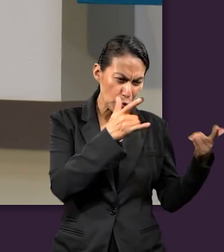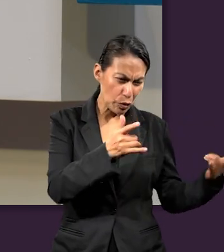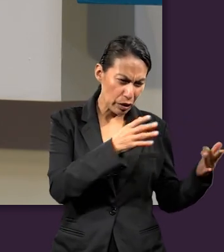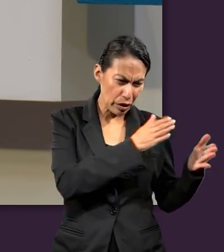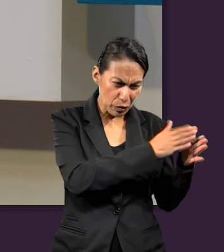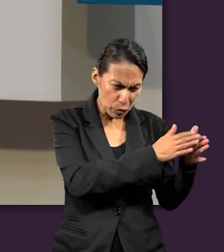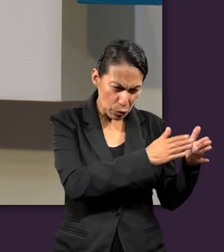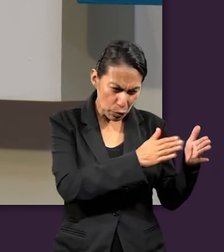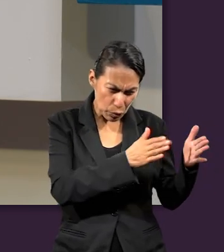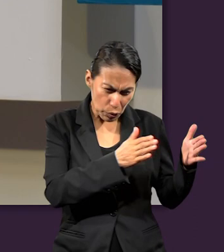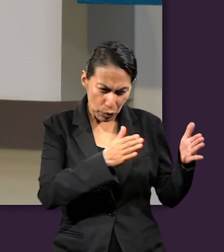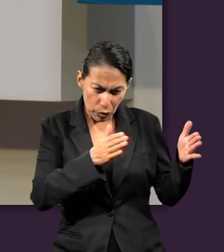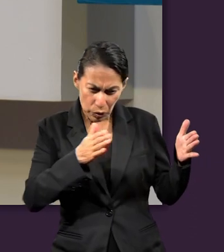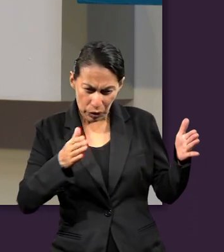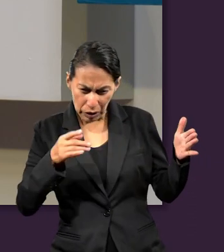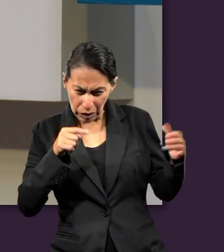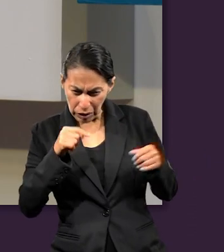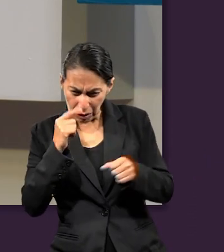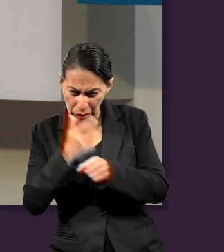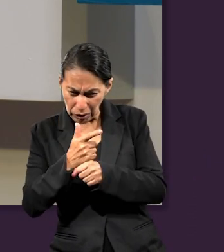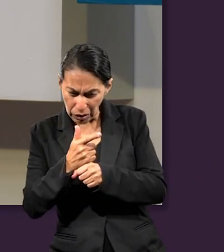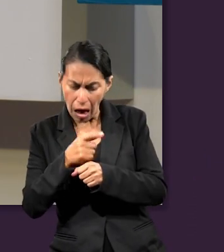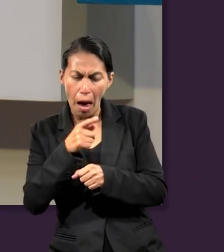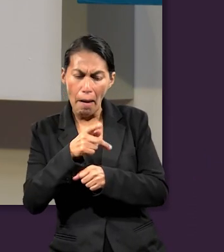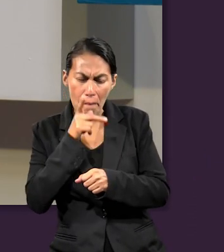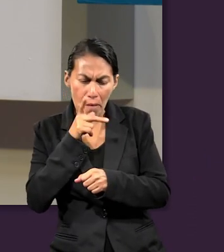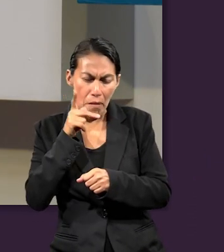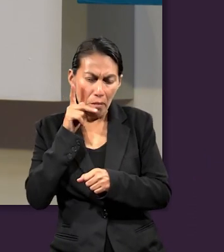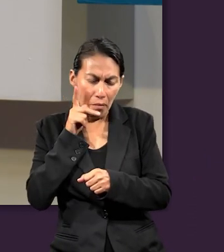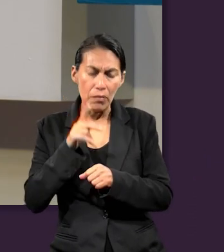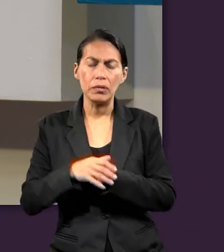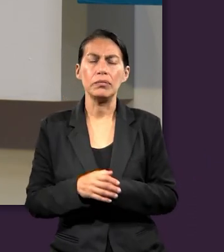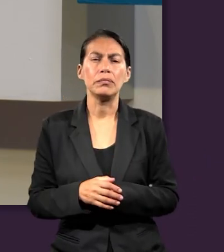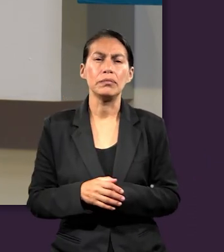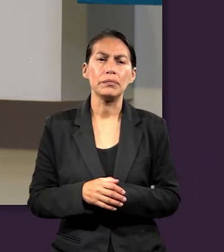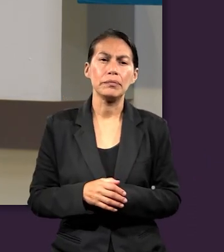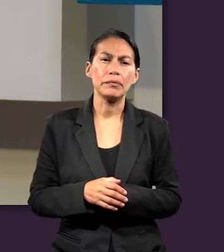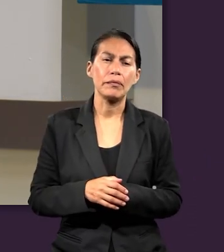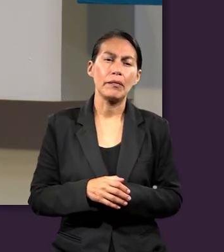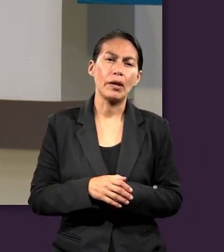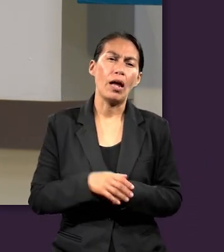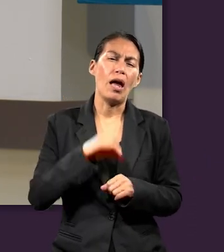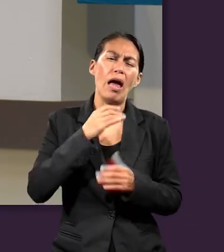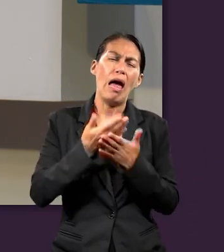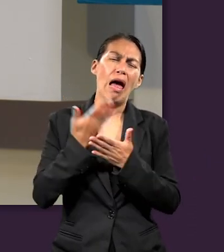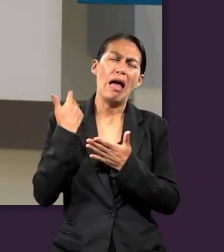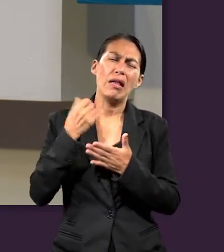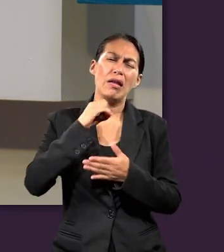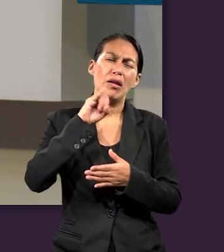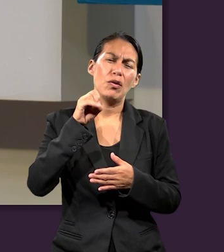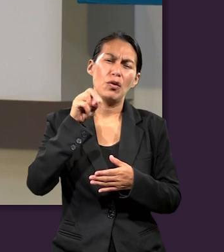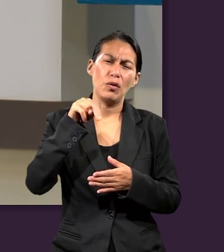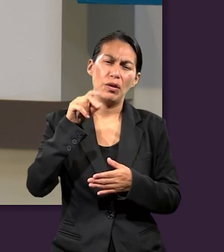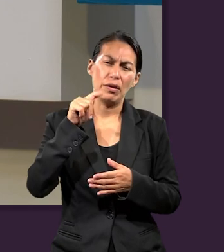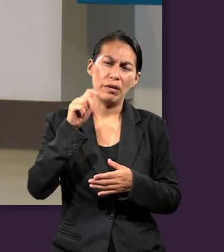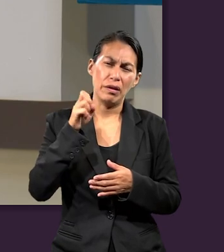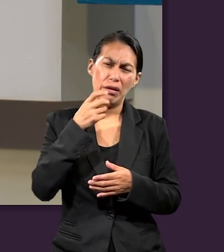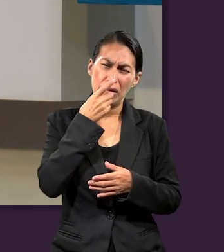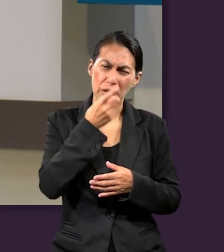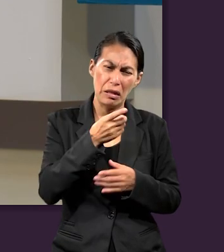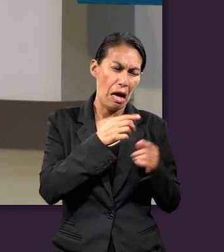claramente la línea que la identifica no y ya mencionaba Jonathan donde empieza donde termina